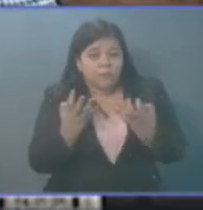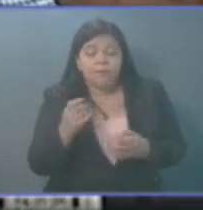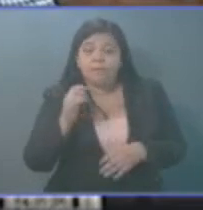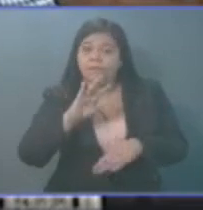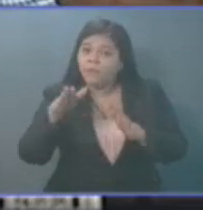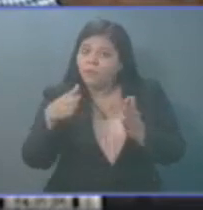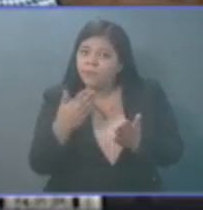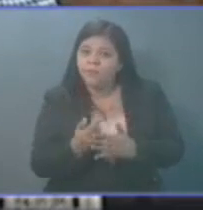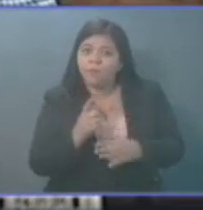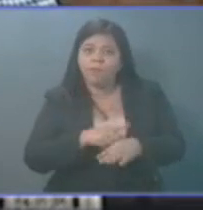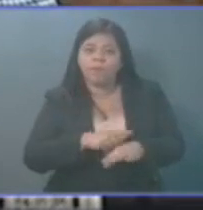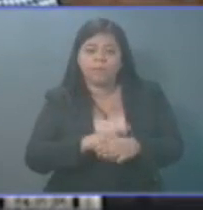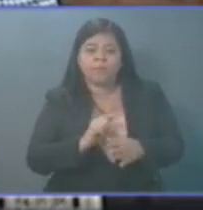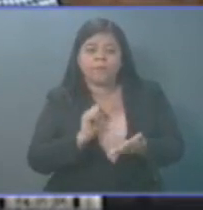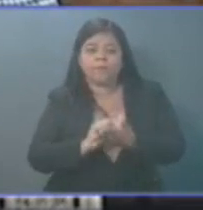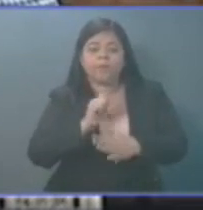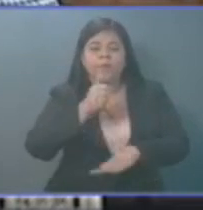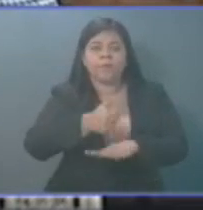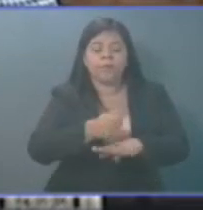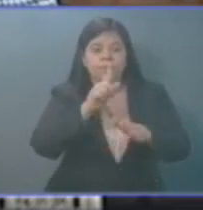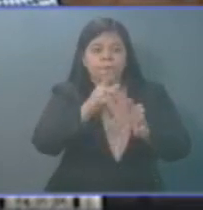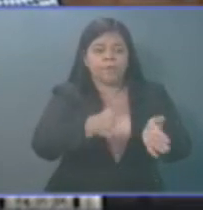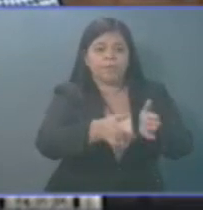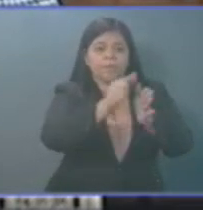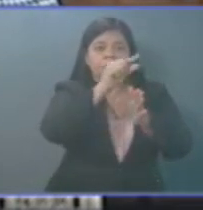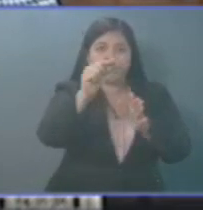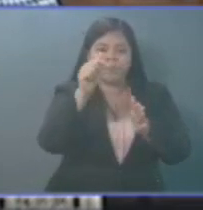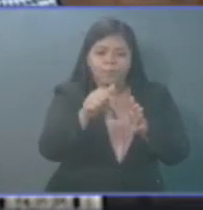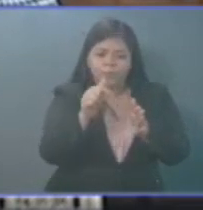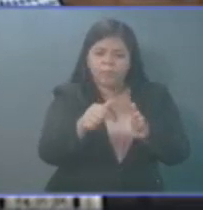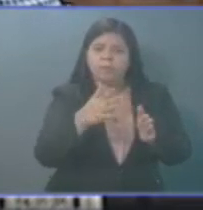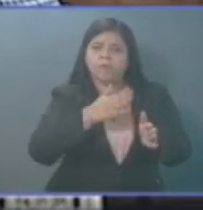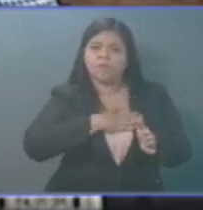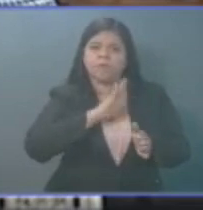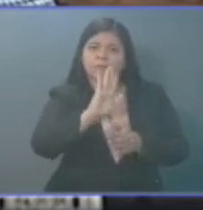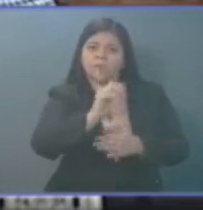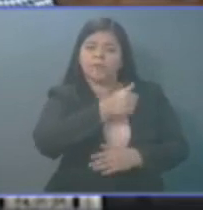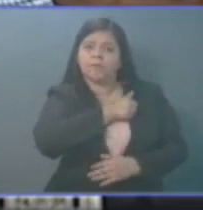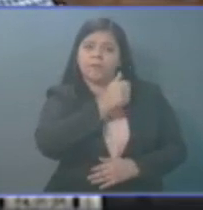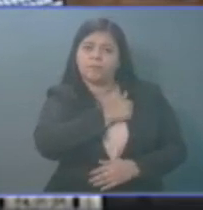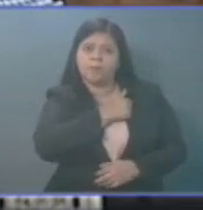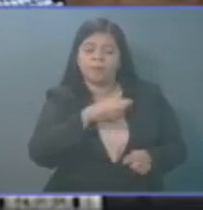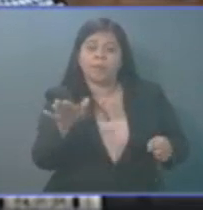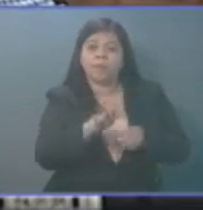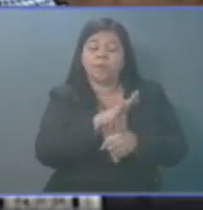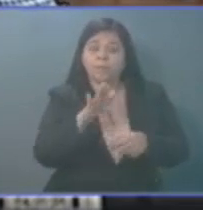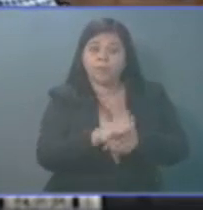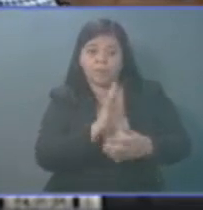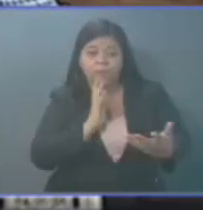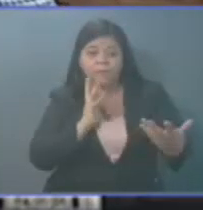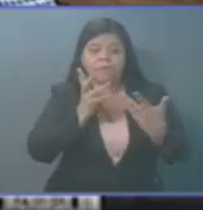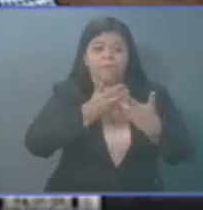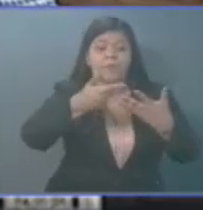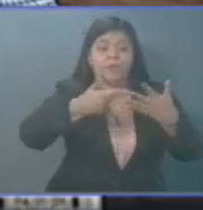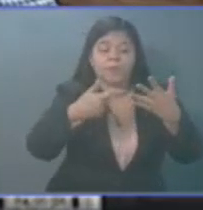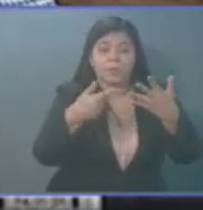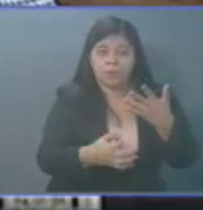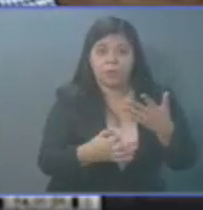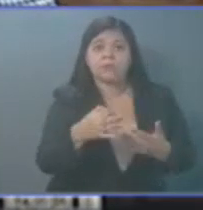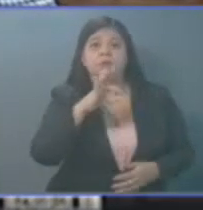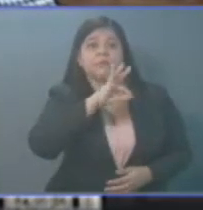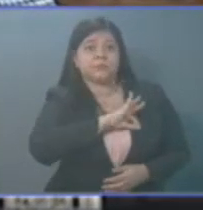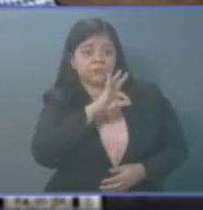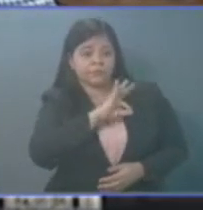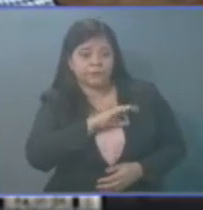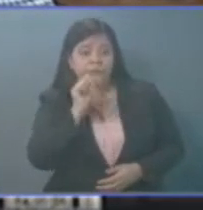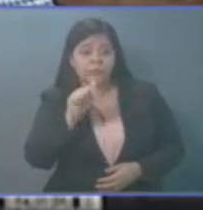la creación de un instituto que cuente con las facultades y competencias legales que le permitan actuar en beneficio de